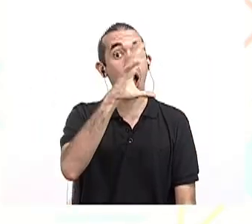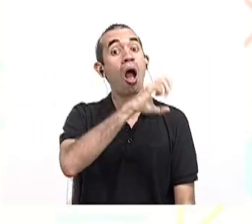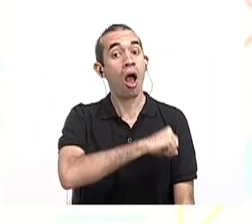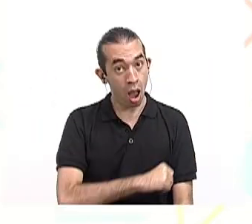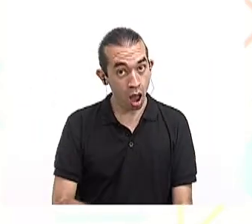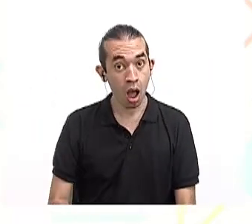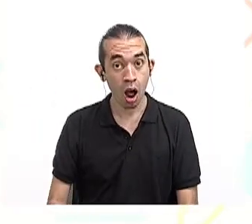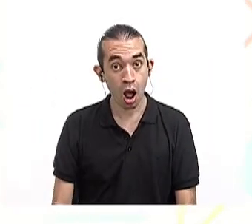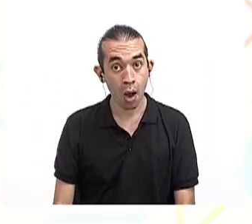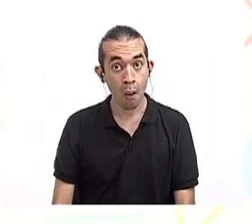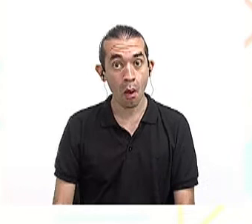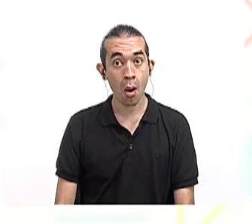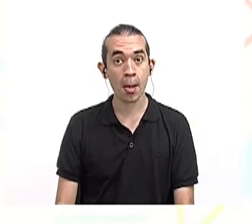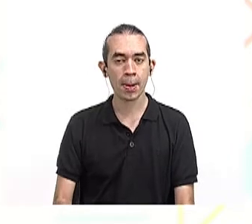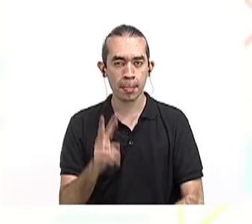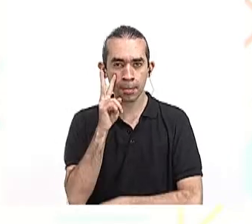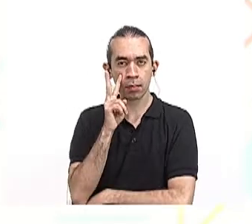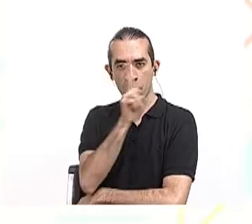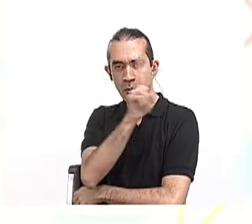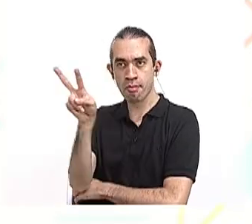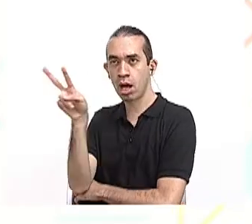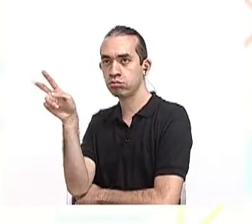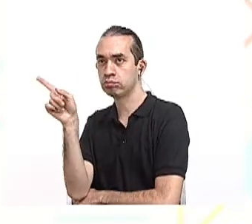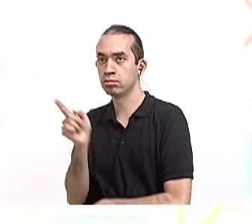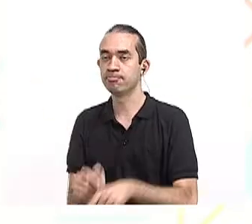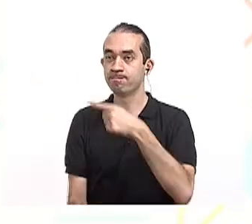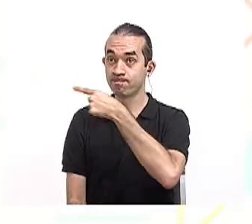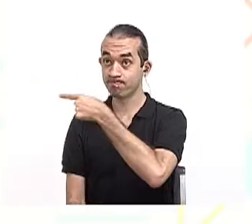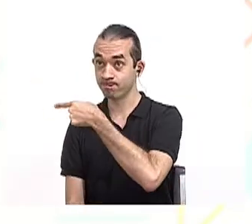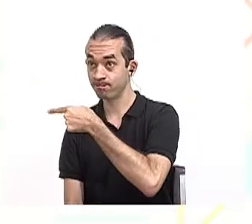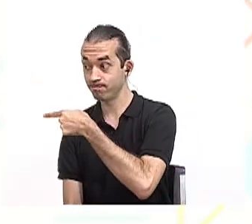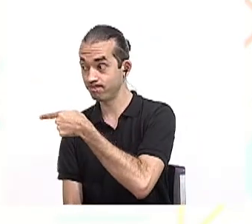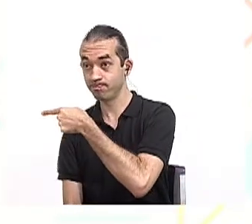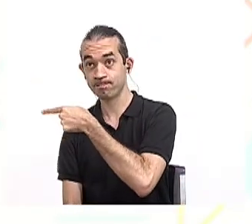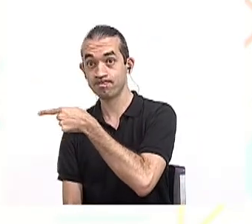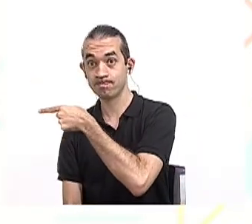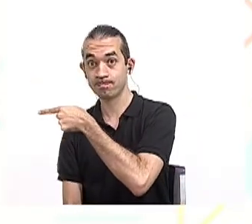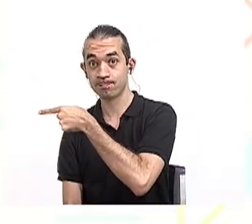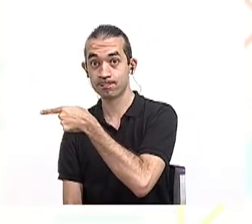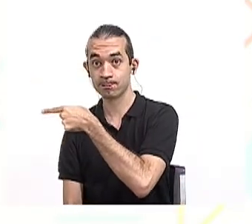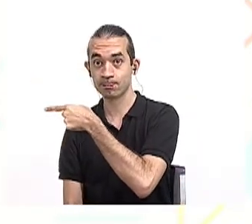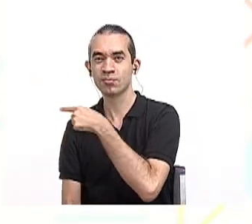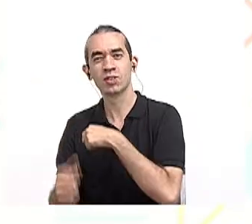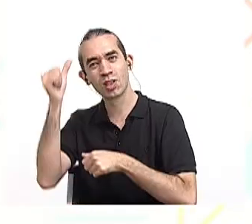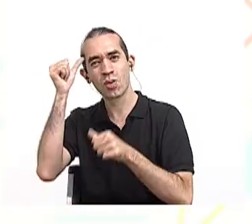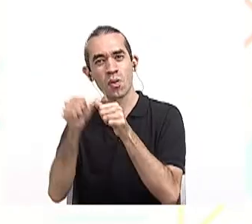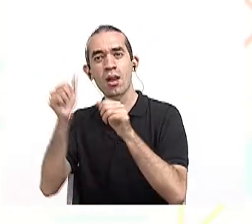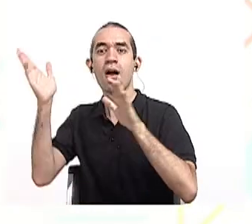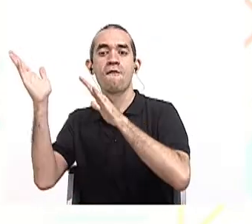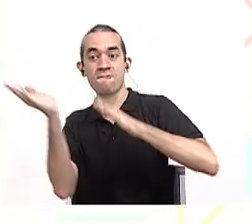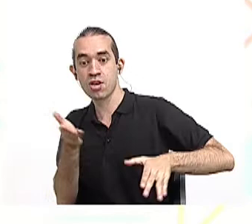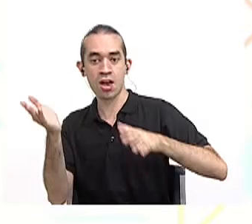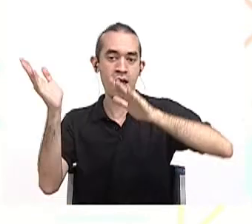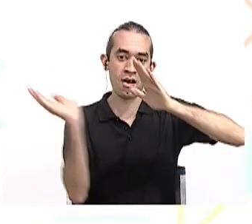observen detenidamente. ¿Recuerdan lo de la cancelación?